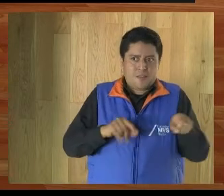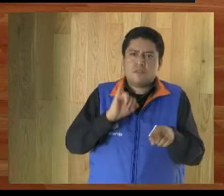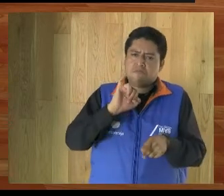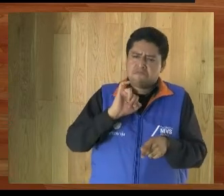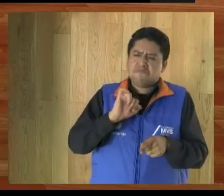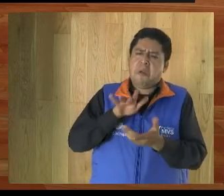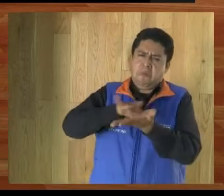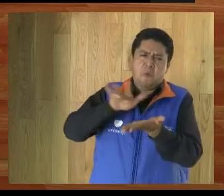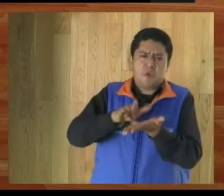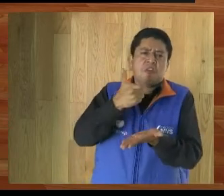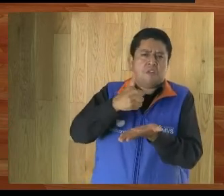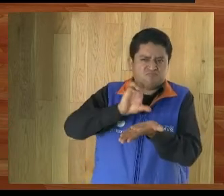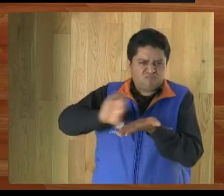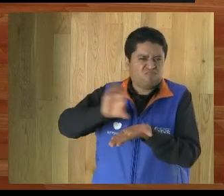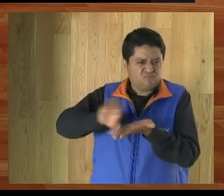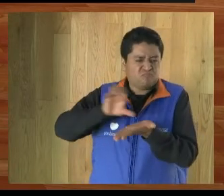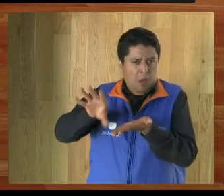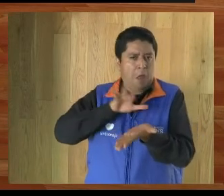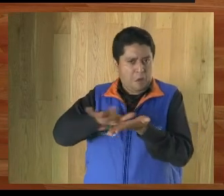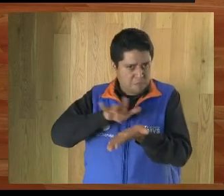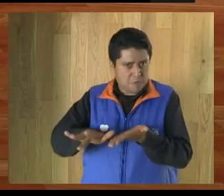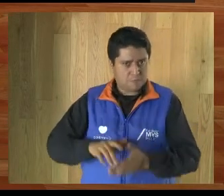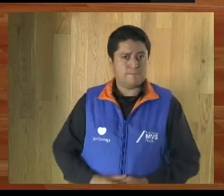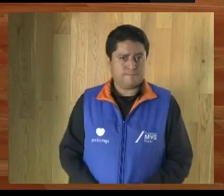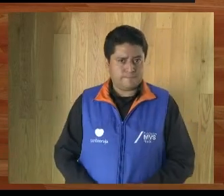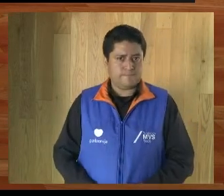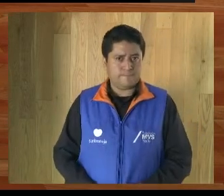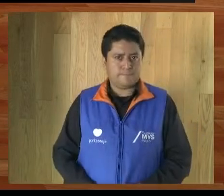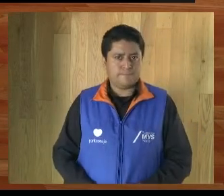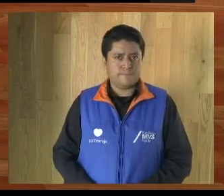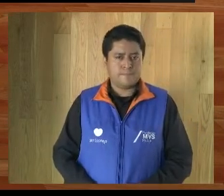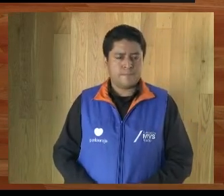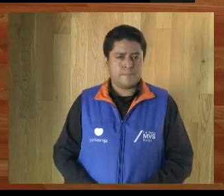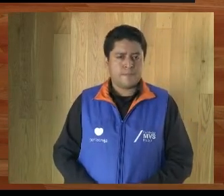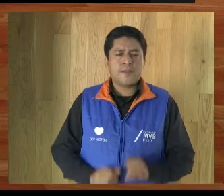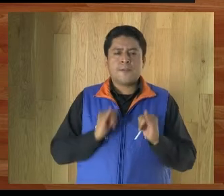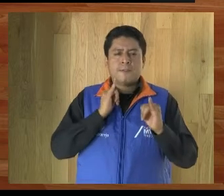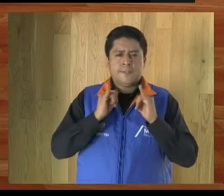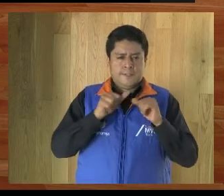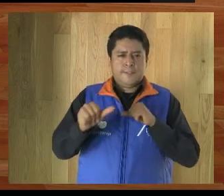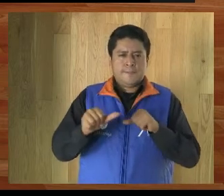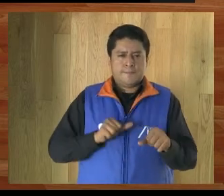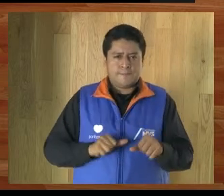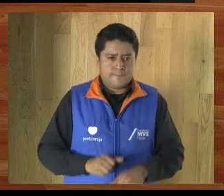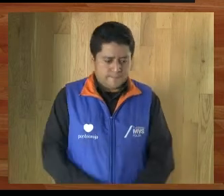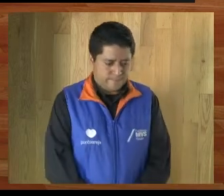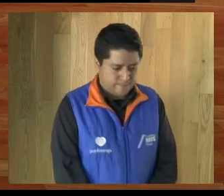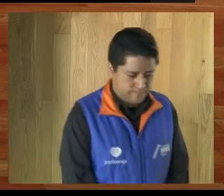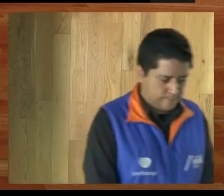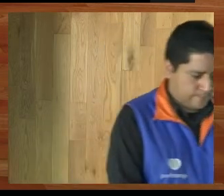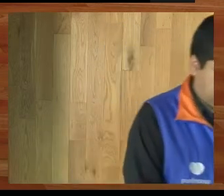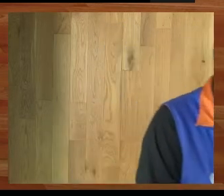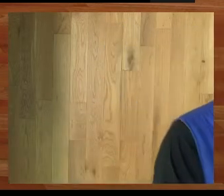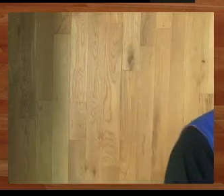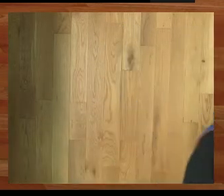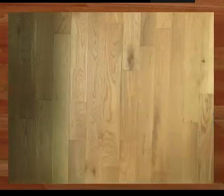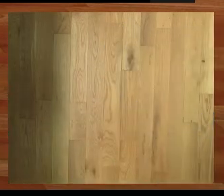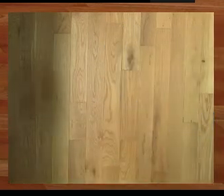¿Qué mide la reputación? Pues igual, la reputación, estos índices de reputación